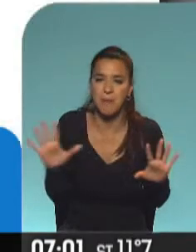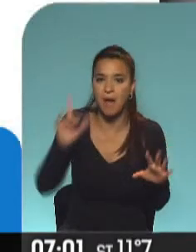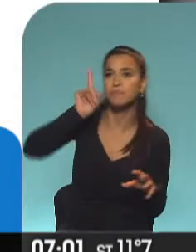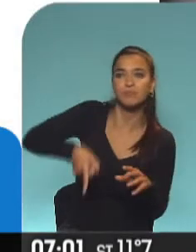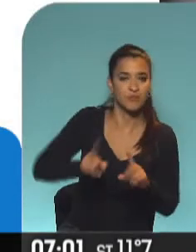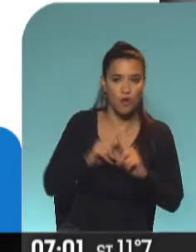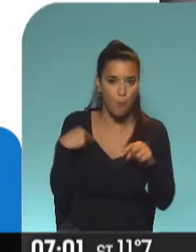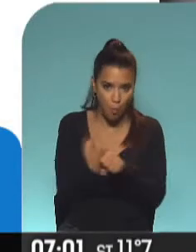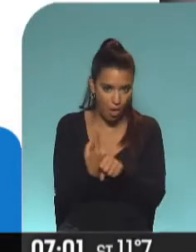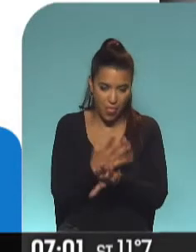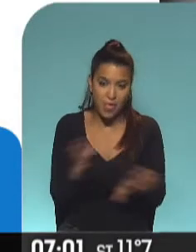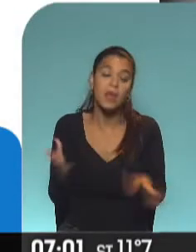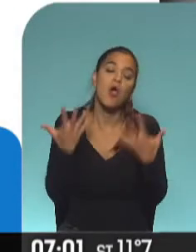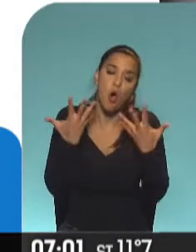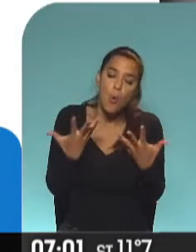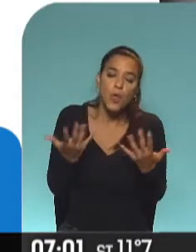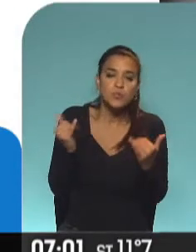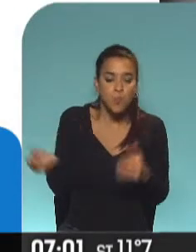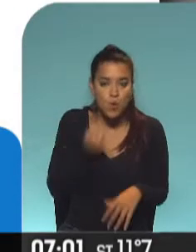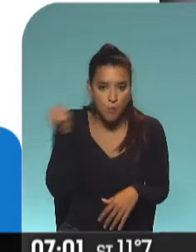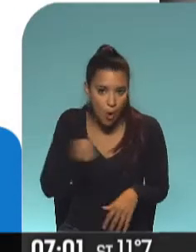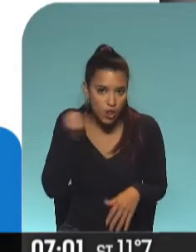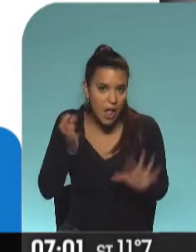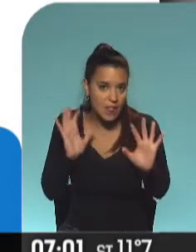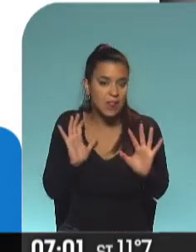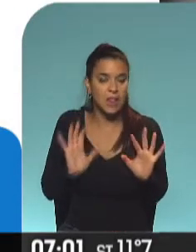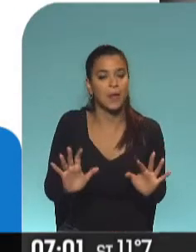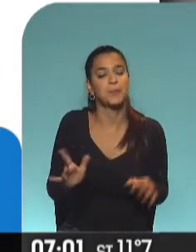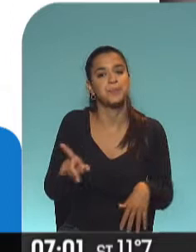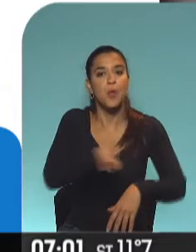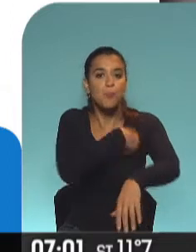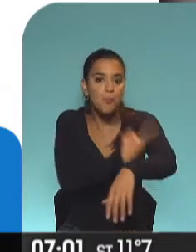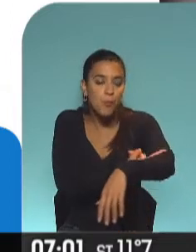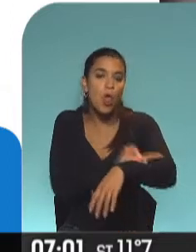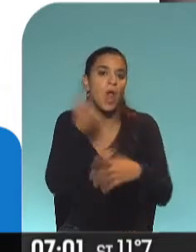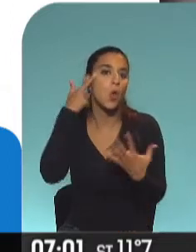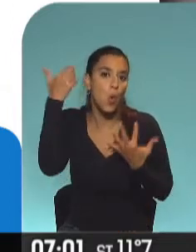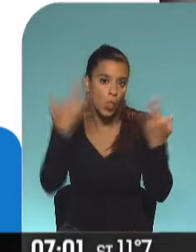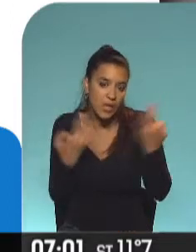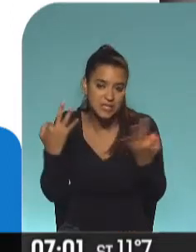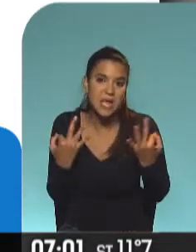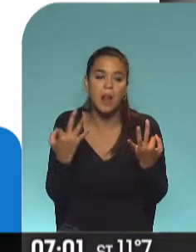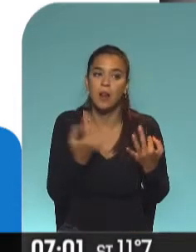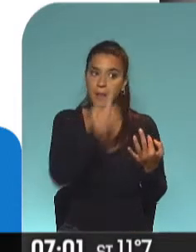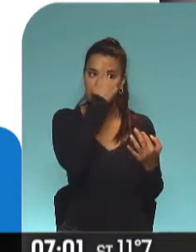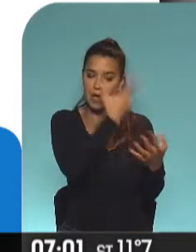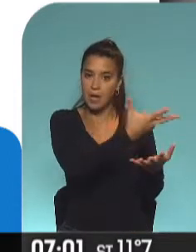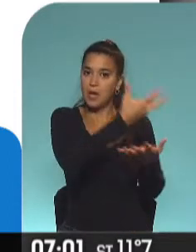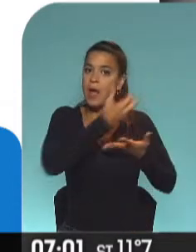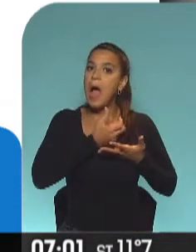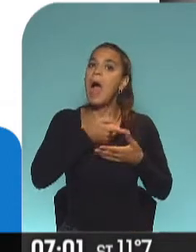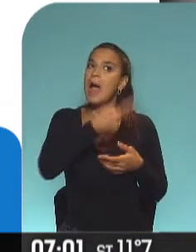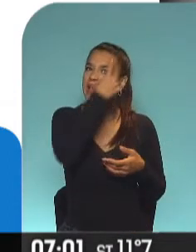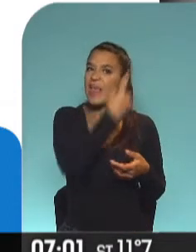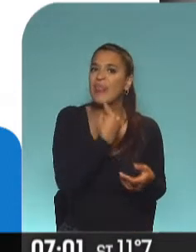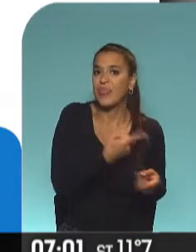Por supuesto que tiene su peso, son argumentos que el Poder Judicial toma en cuenta, de hecho por